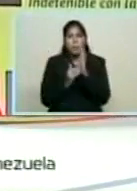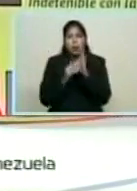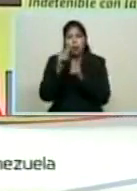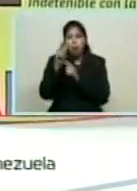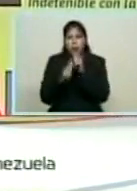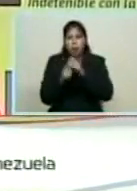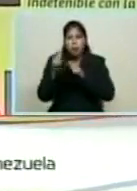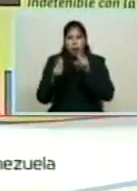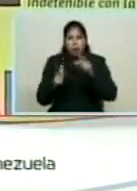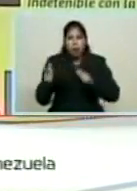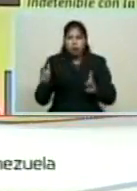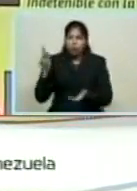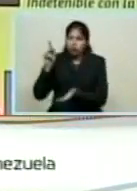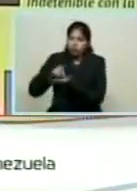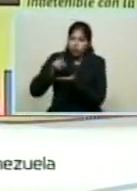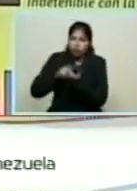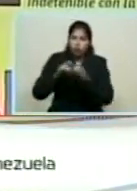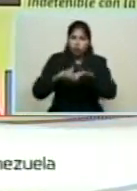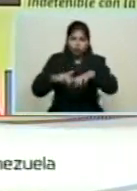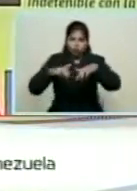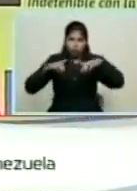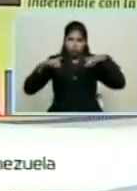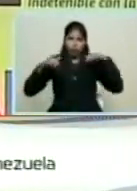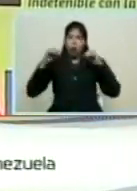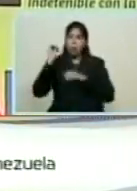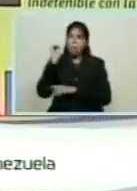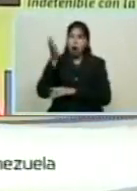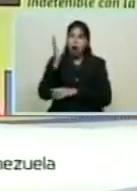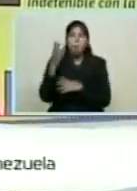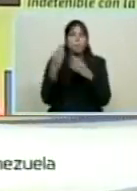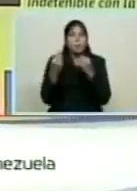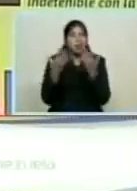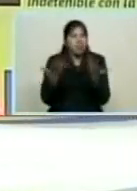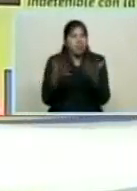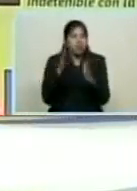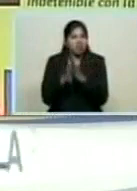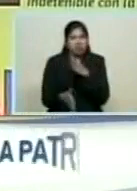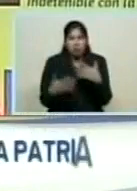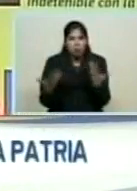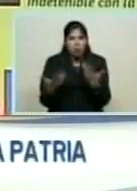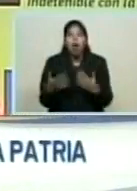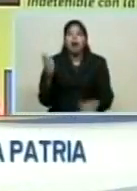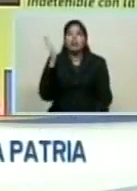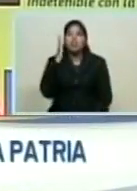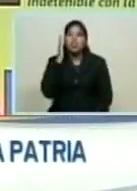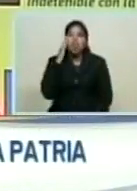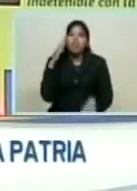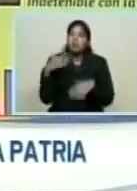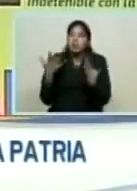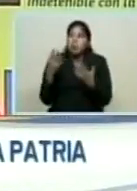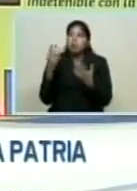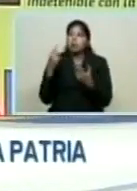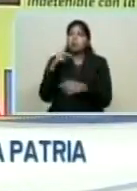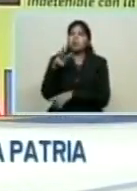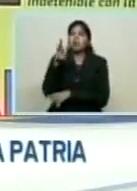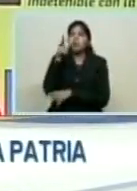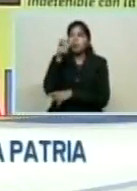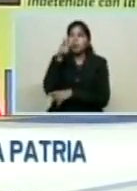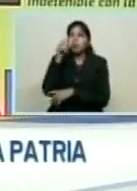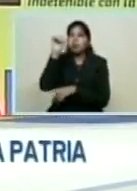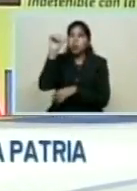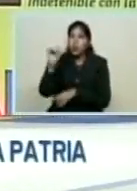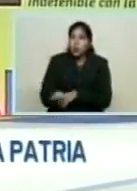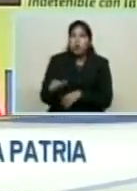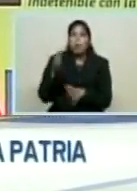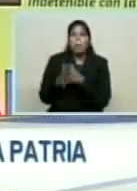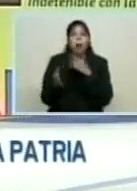han participado en las asambleas para conocer y proponer el